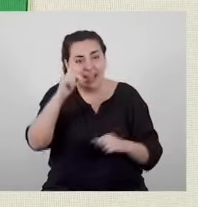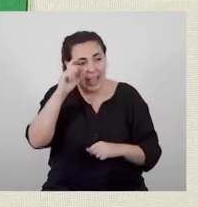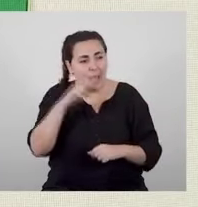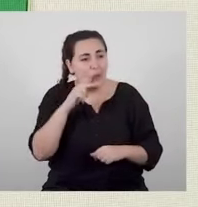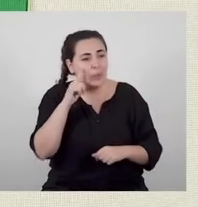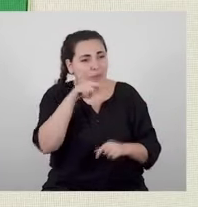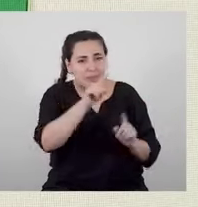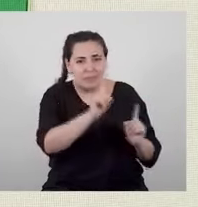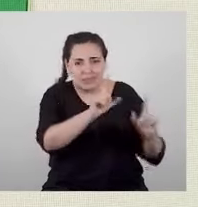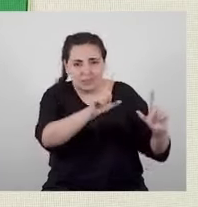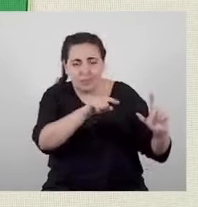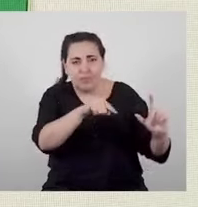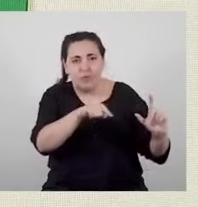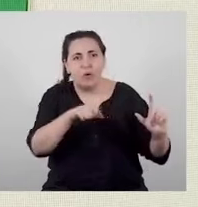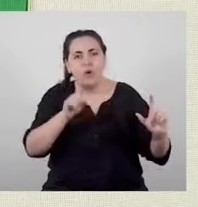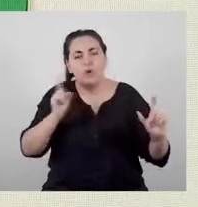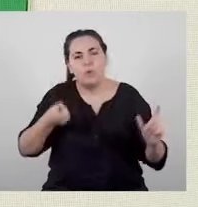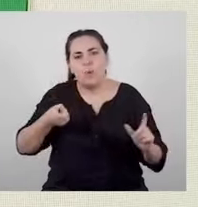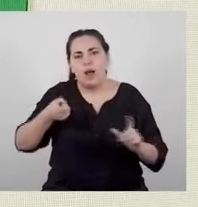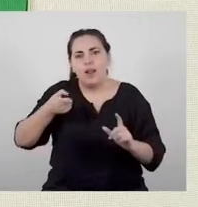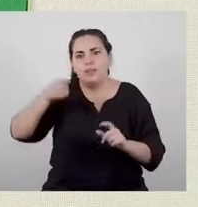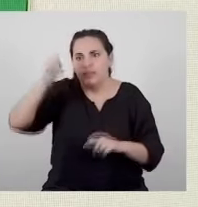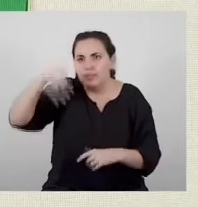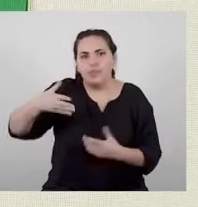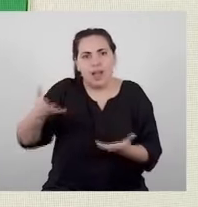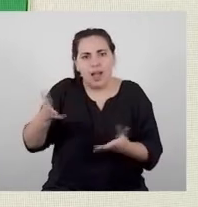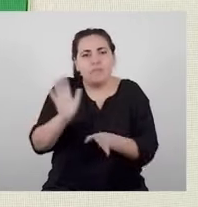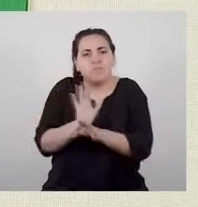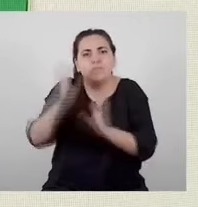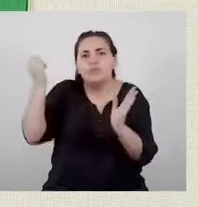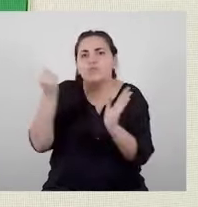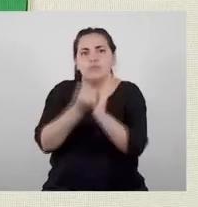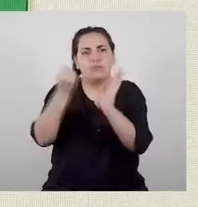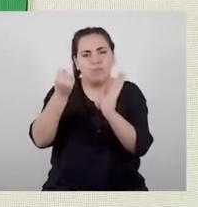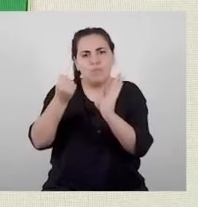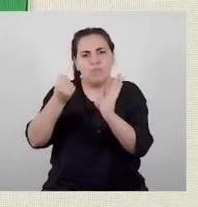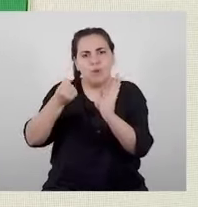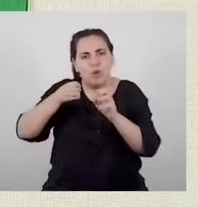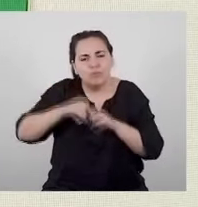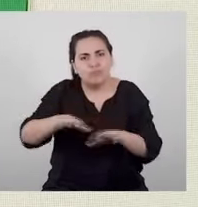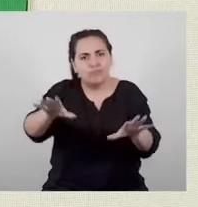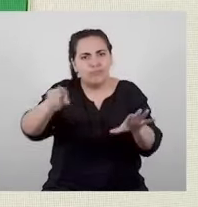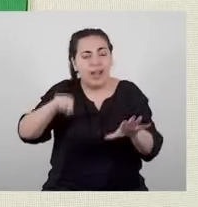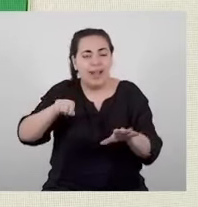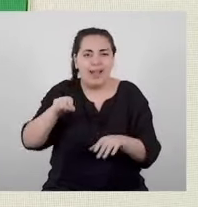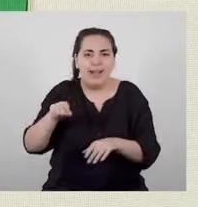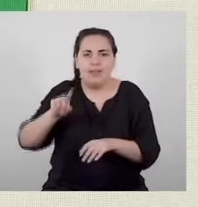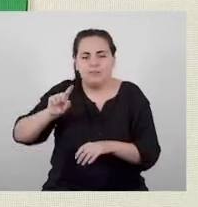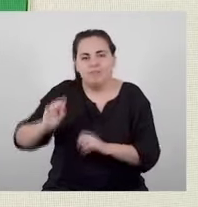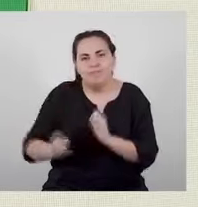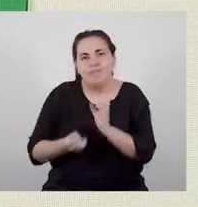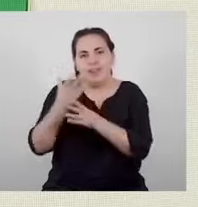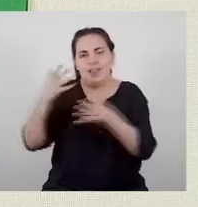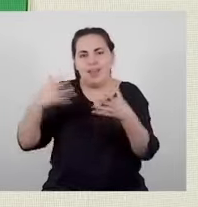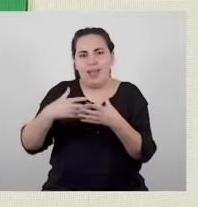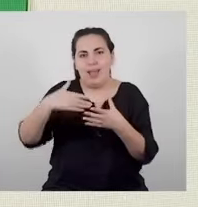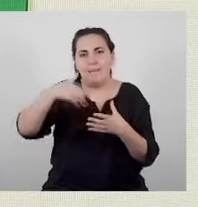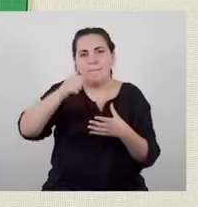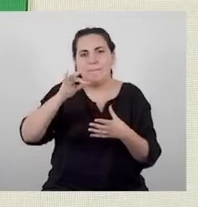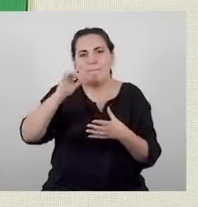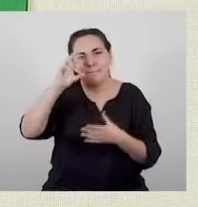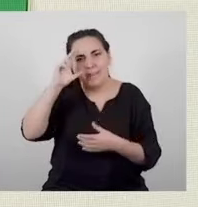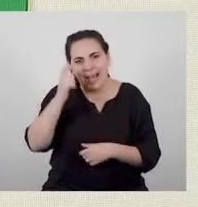tristemente lo digo termina siendo un símbolo nace Madres del Dolor donde un montón de padres como